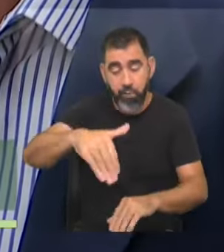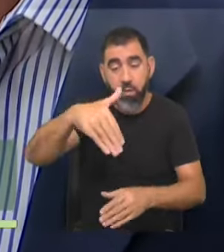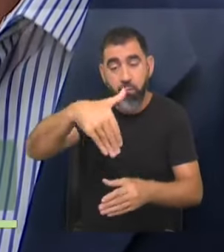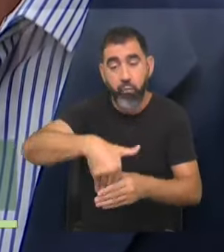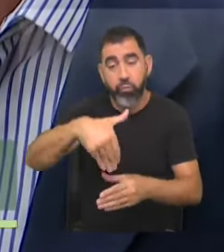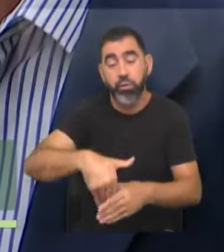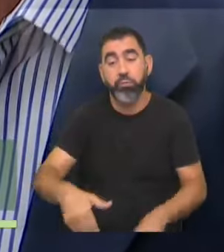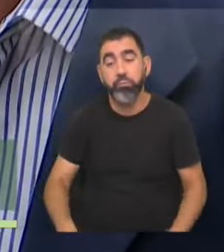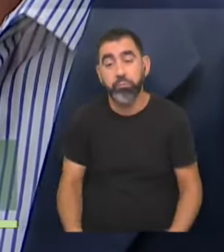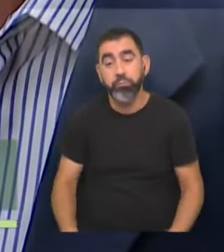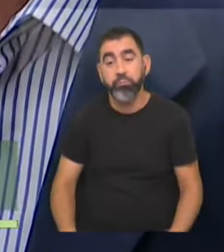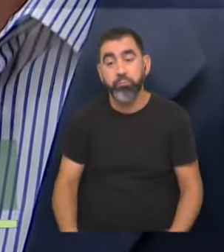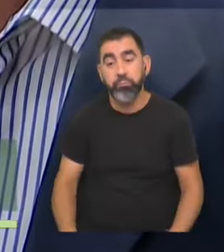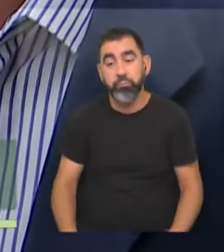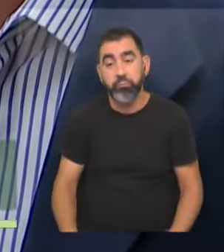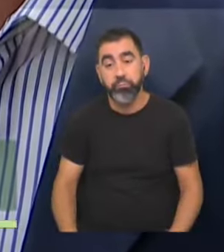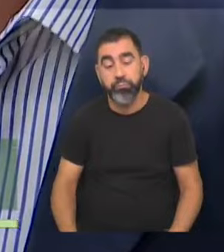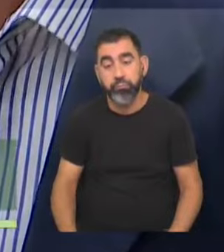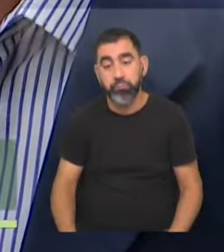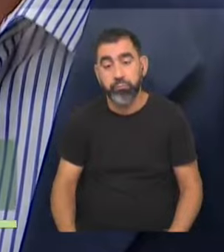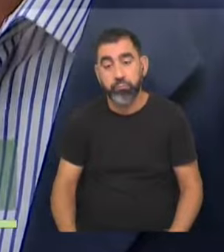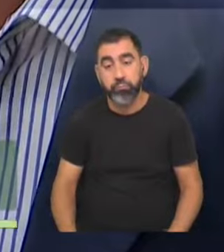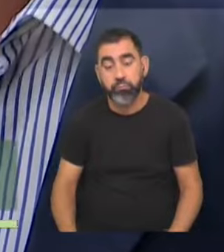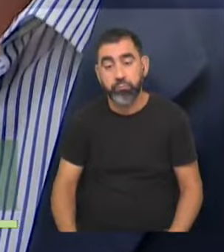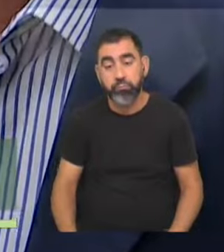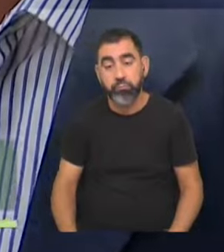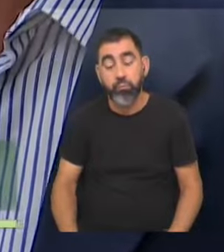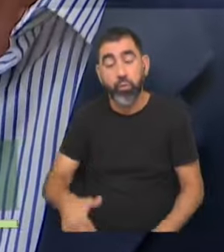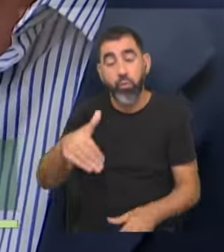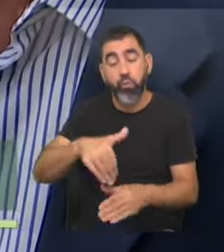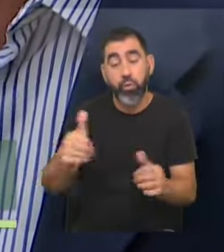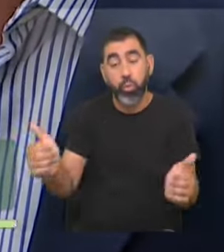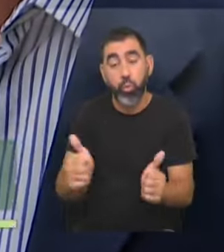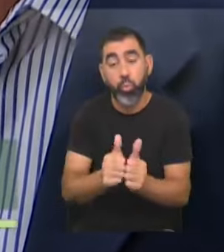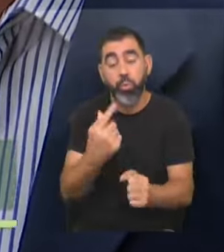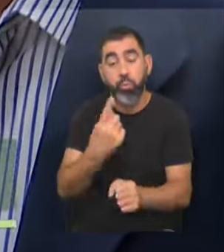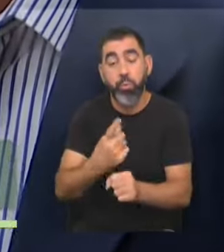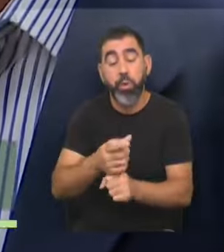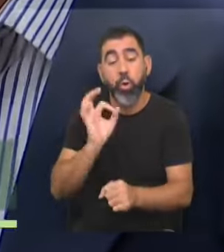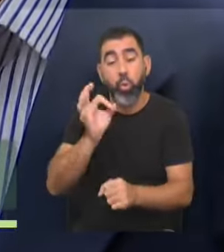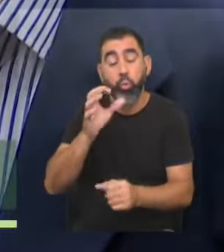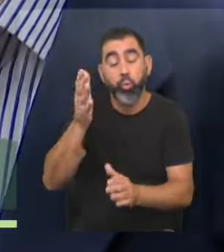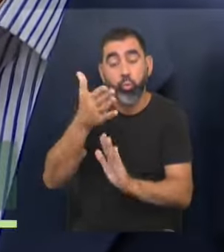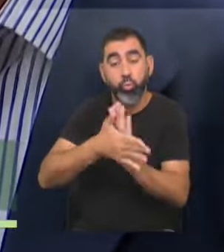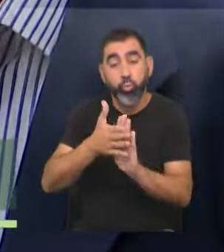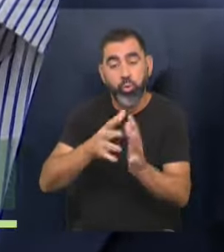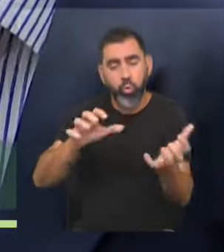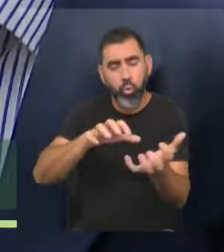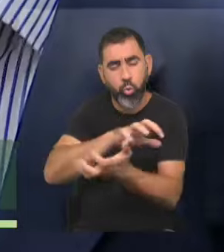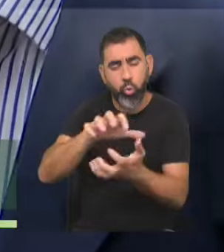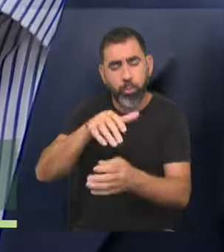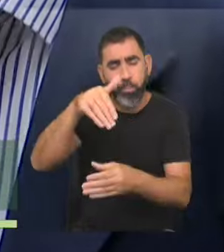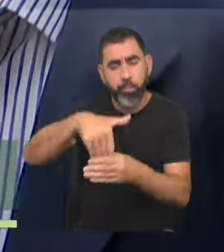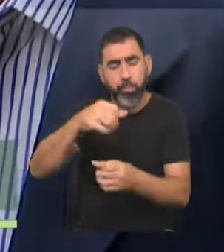plebiscito constitucional para ser votado conjuntamente con la primera vuelta de octubre complejiza la labor de la